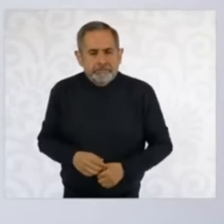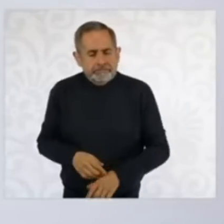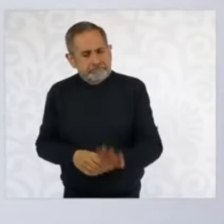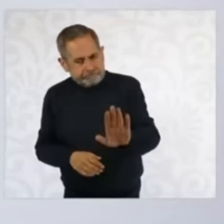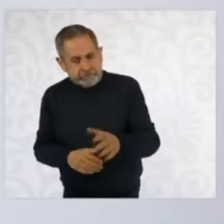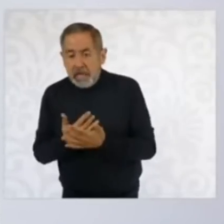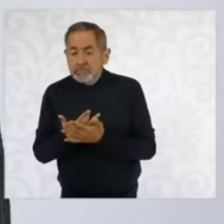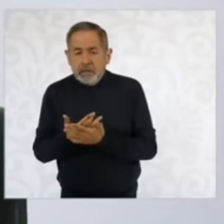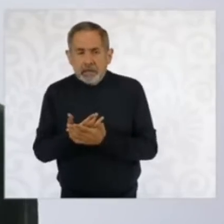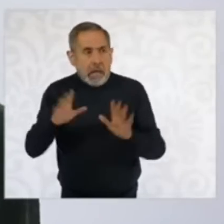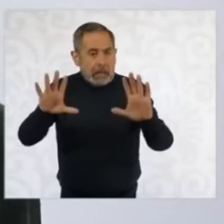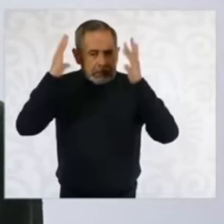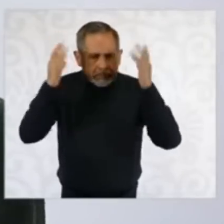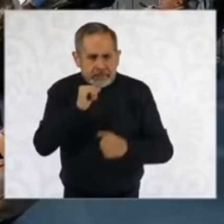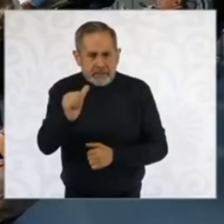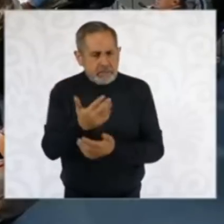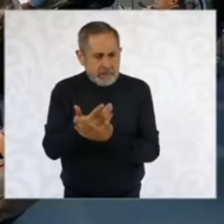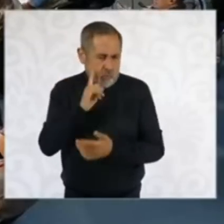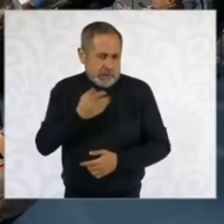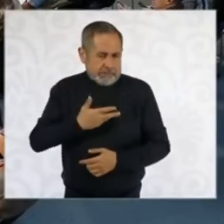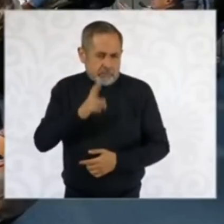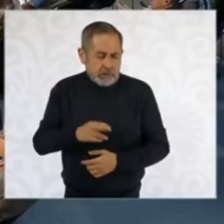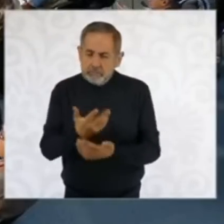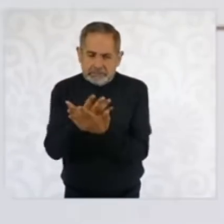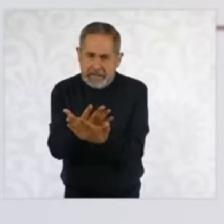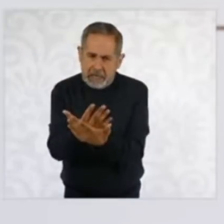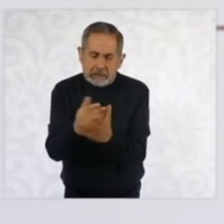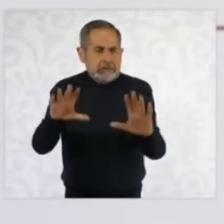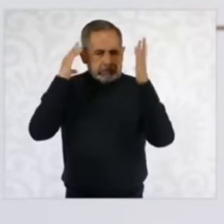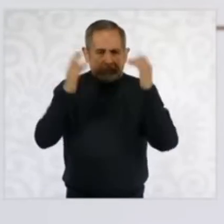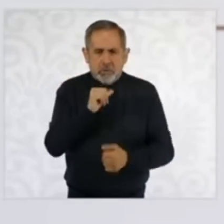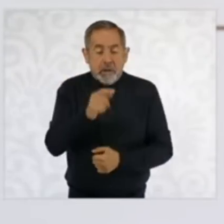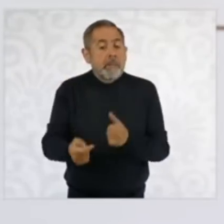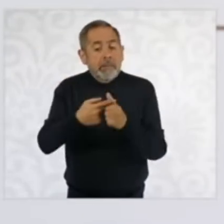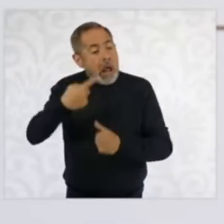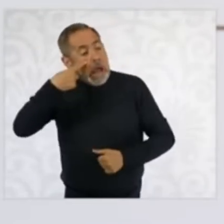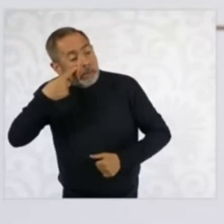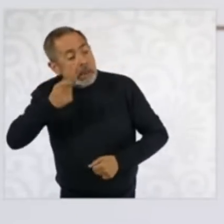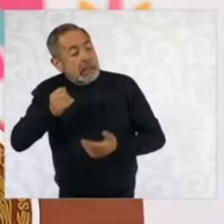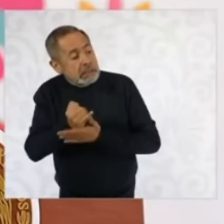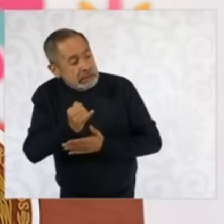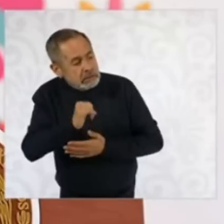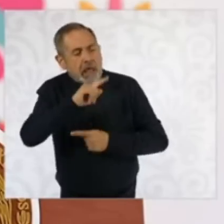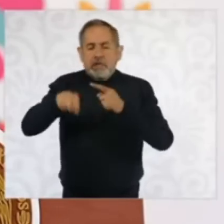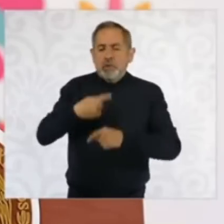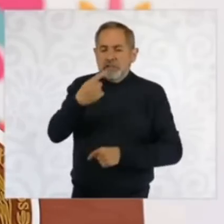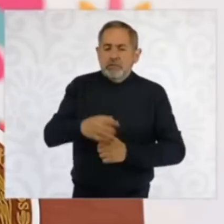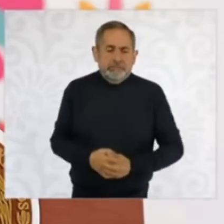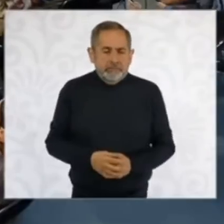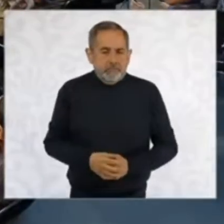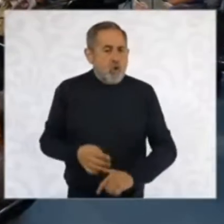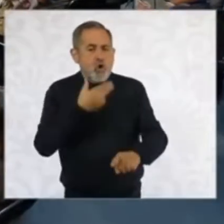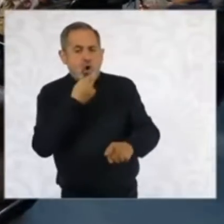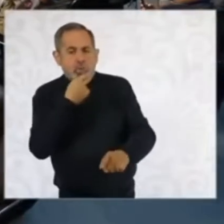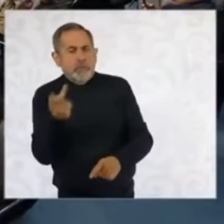esperarnos, no comamos ansias. Vamos a esperar a ver qué decide la Corte y a partir de ahí ya daremos nuestra posición. Mencionaba que tiene un plan.